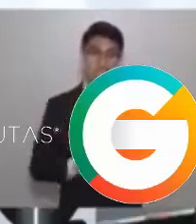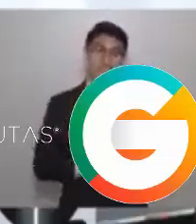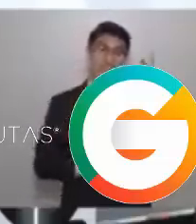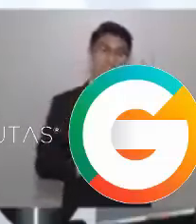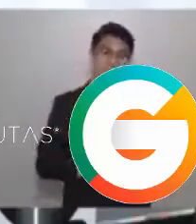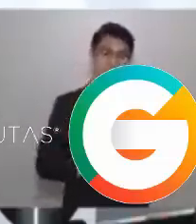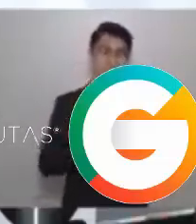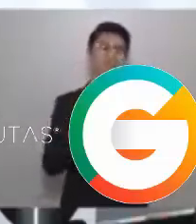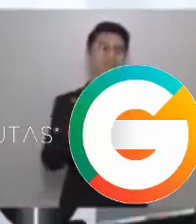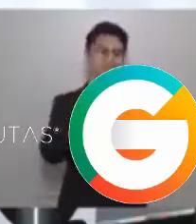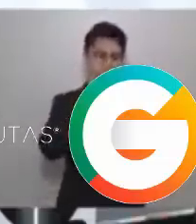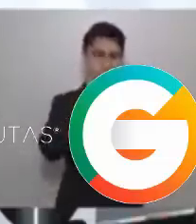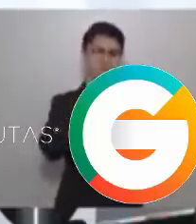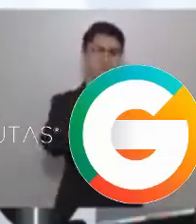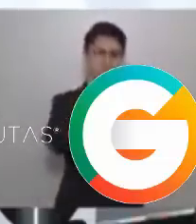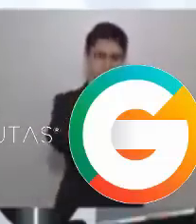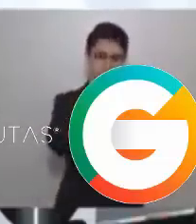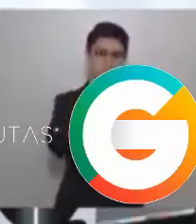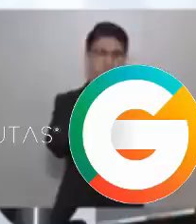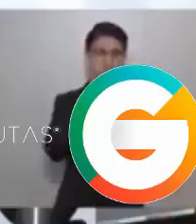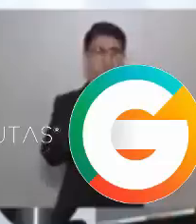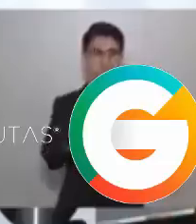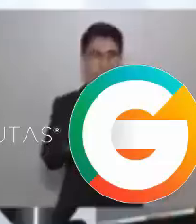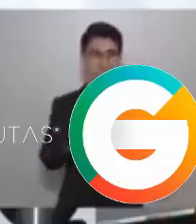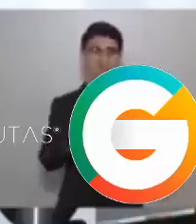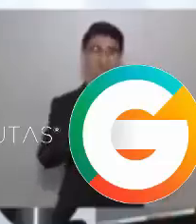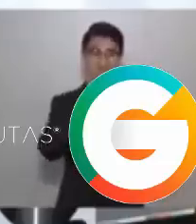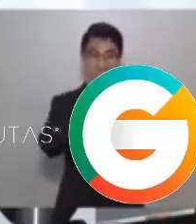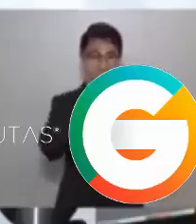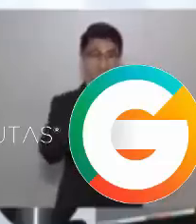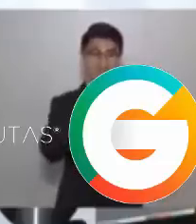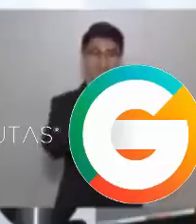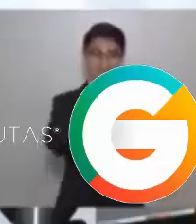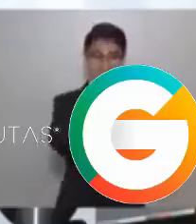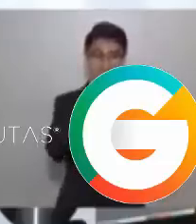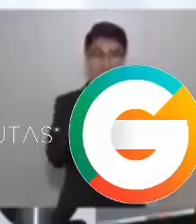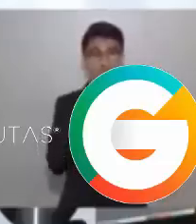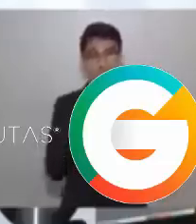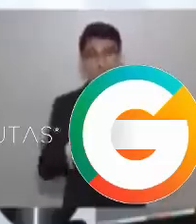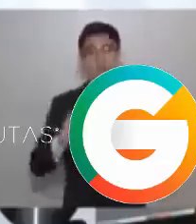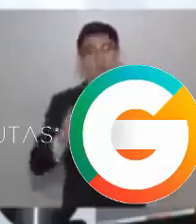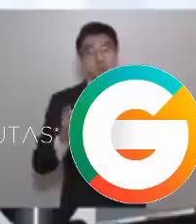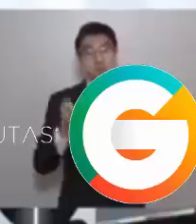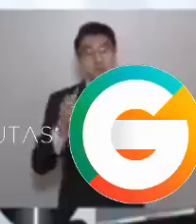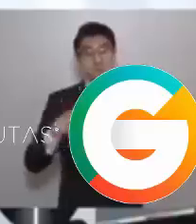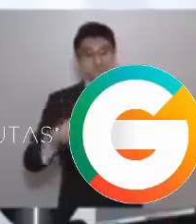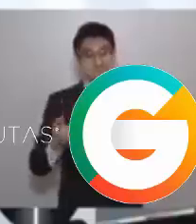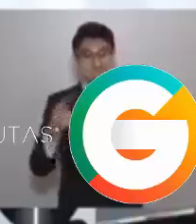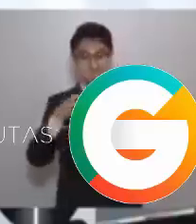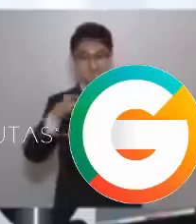lesionadas. Una persona del sexo femenino entre las personas fallecidas.